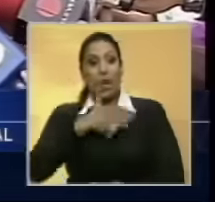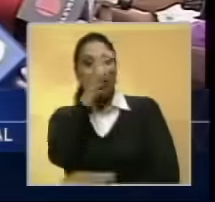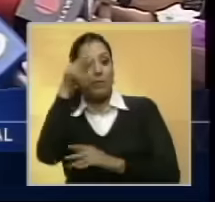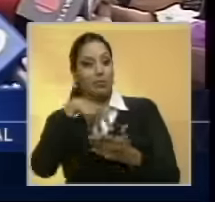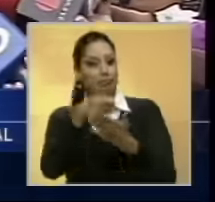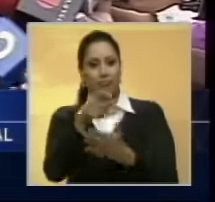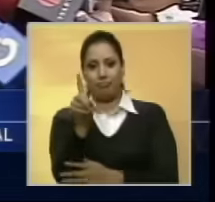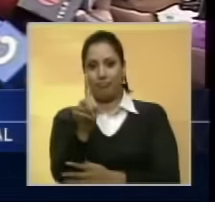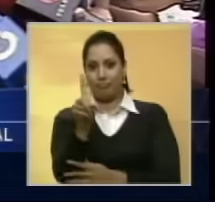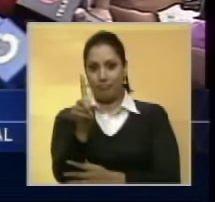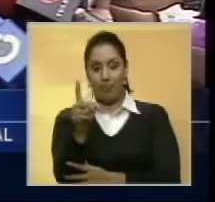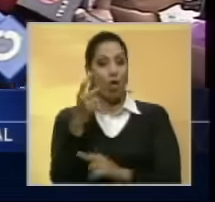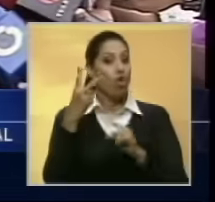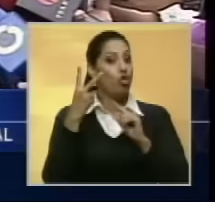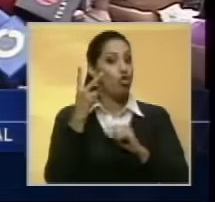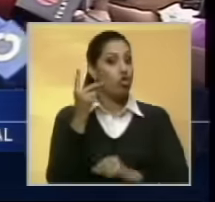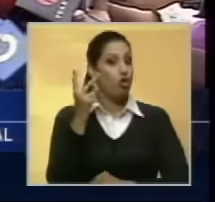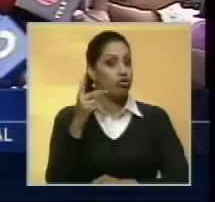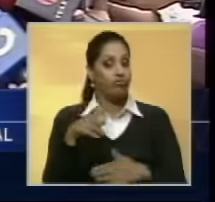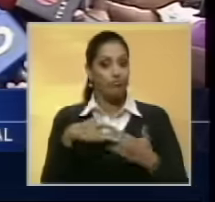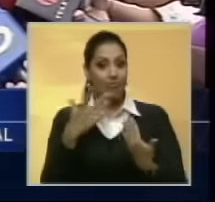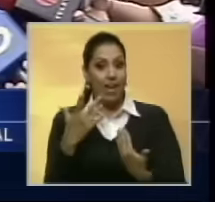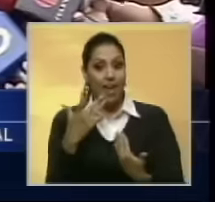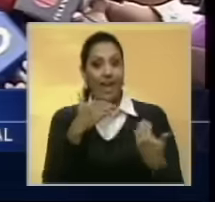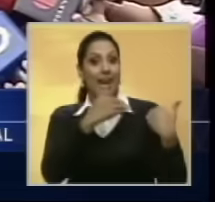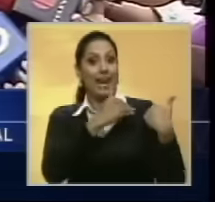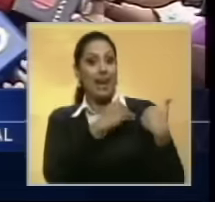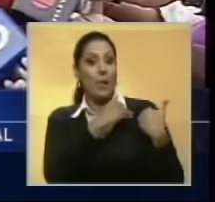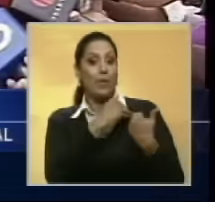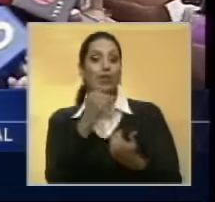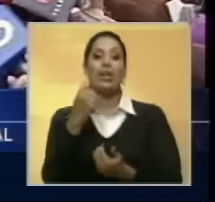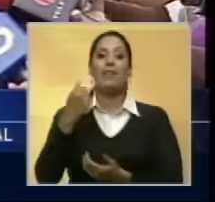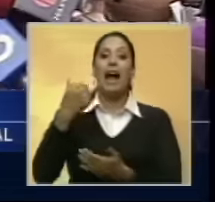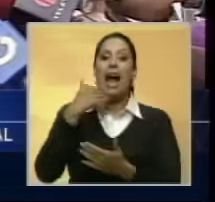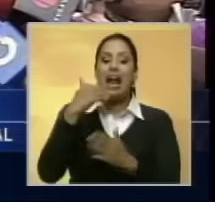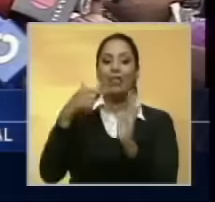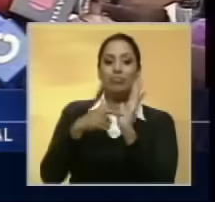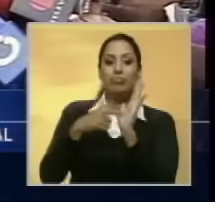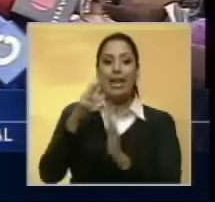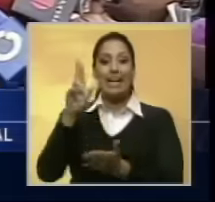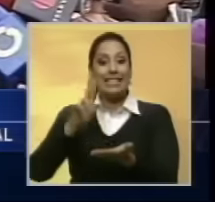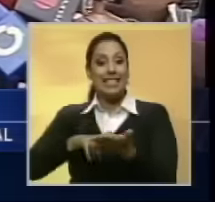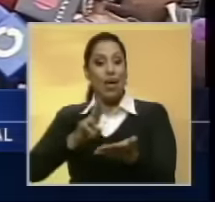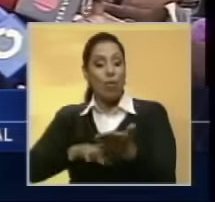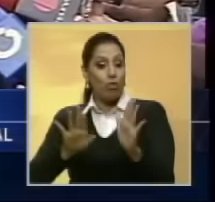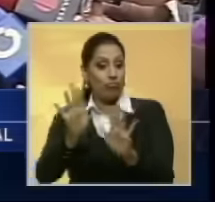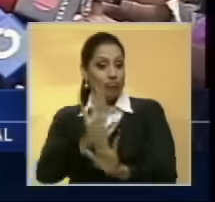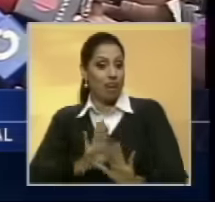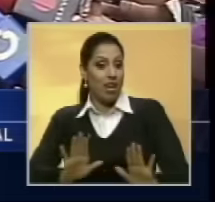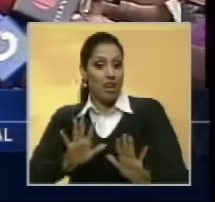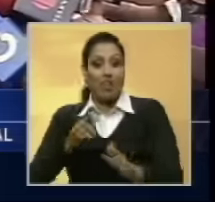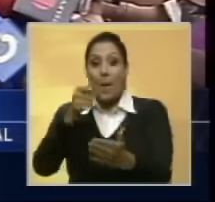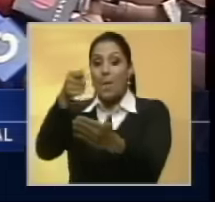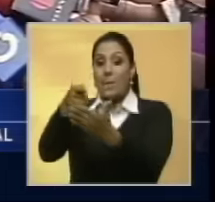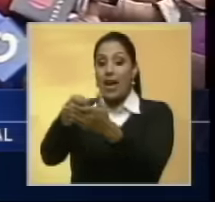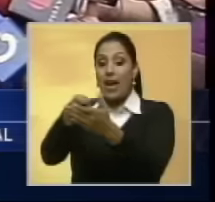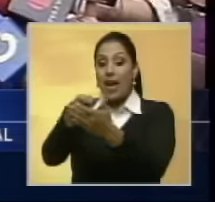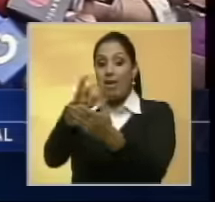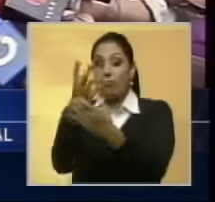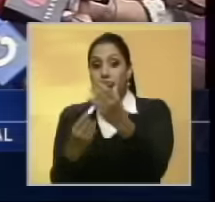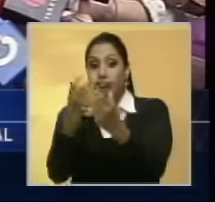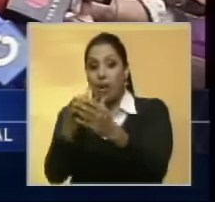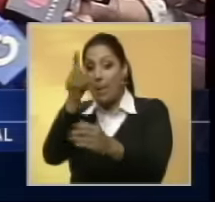Asamblea. 2, lo correspondiente a fideicomiso y HCM y eso llega directamente a